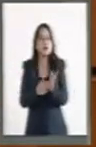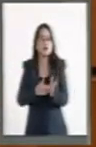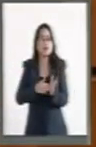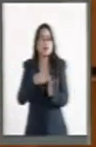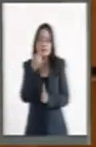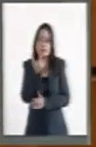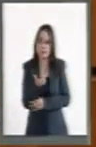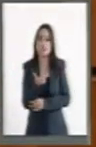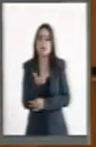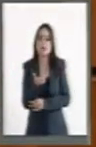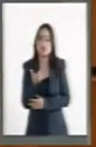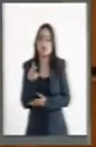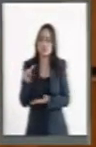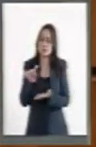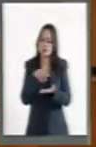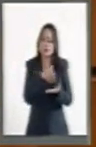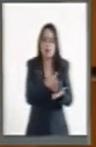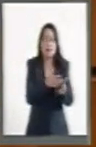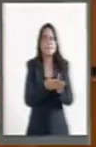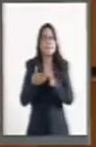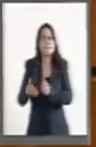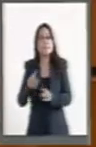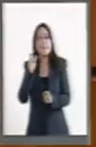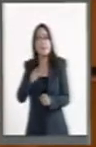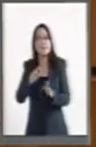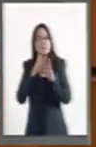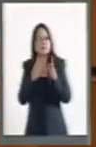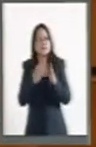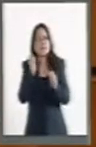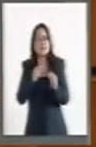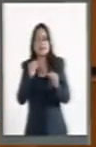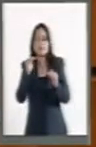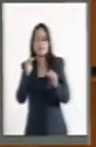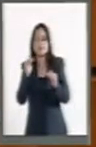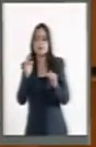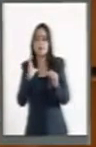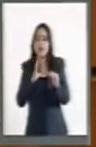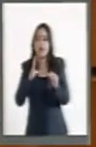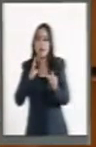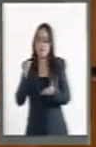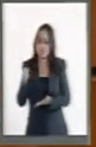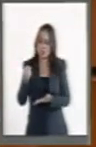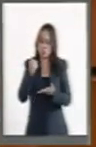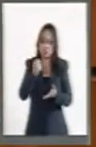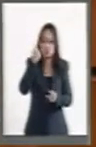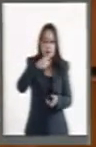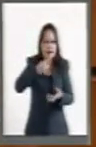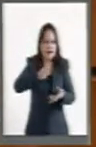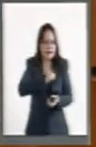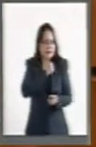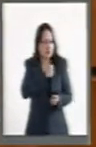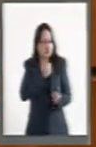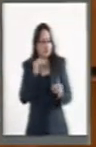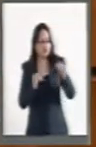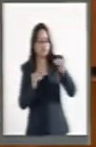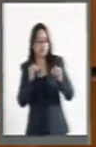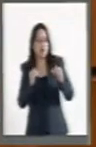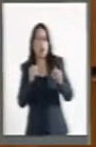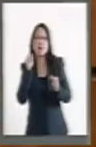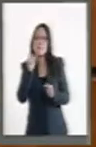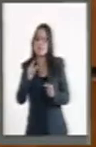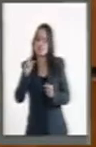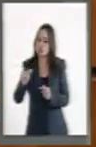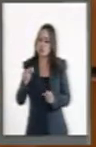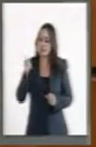de pesos. Y al mismo tiempo disminuye el presupuesto en salud. 86 mil